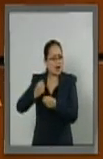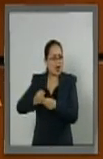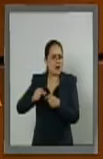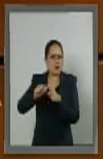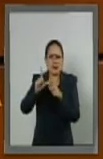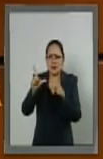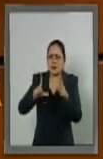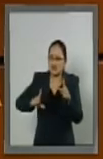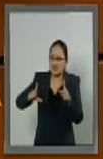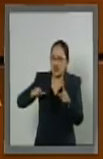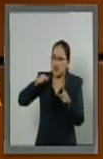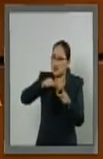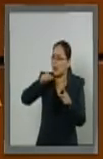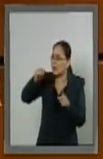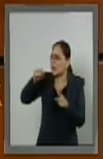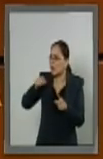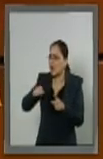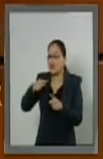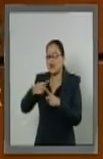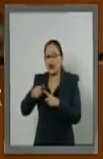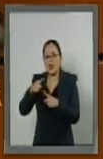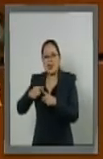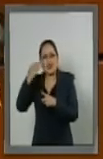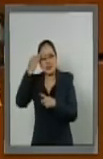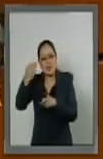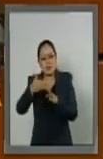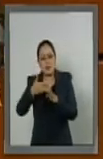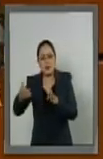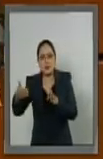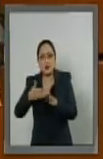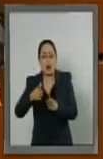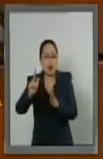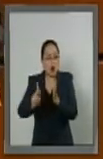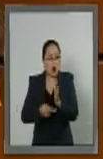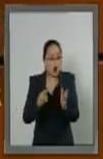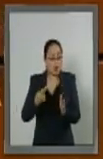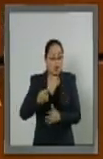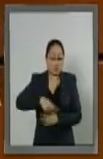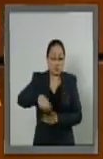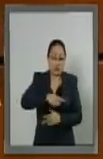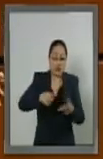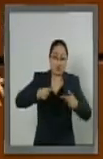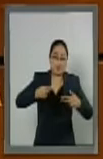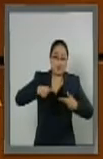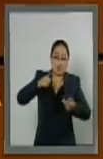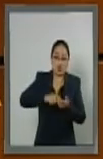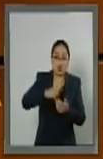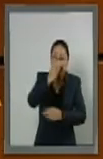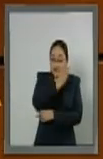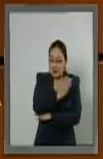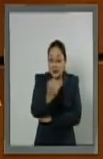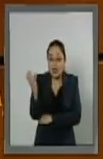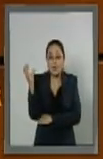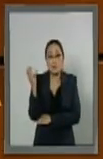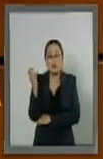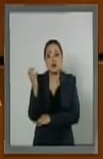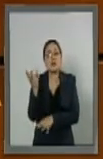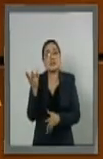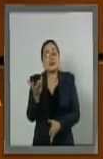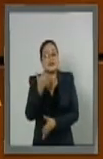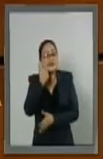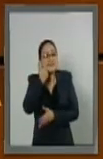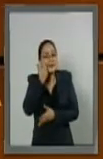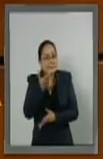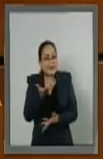ciclo agrícola y veíamos cómo a los pequeños productores tenían que andar regateando, tenían